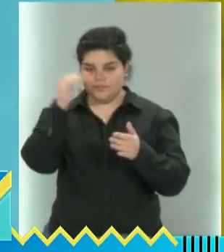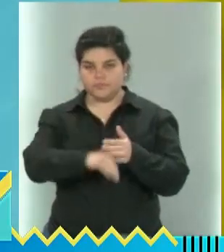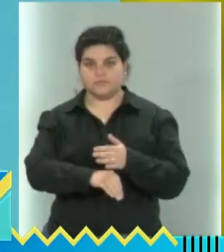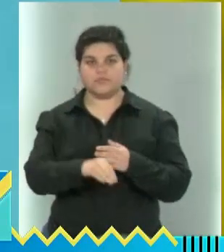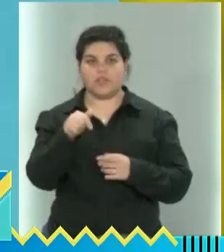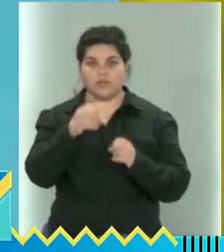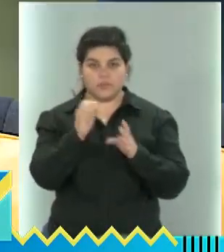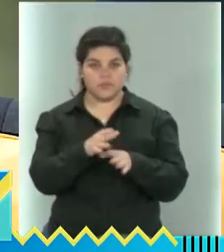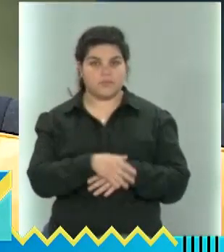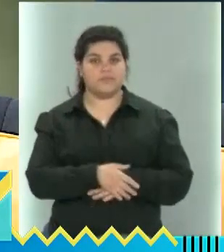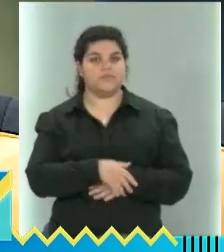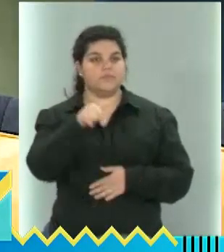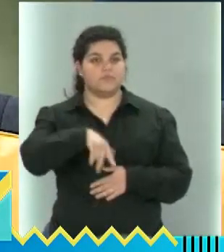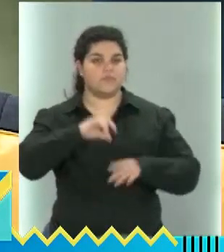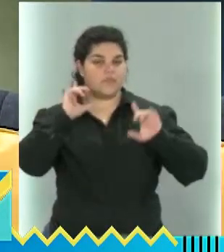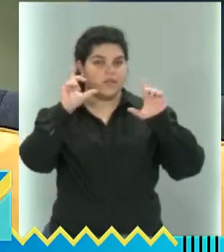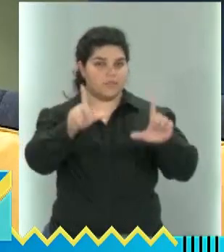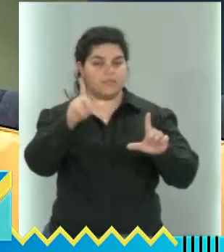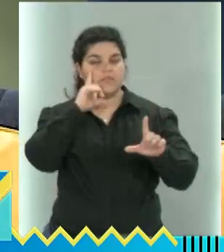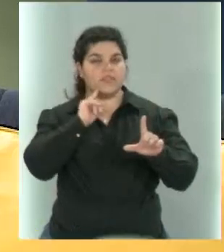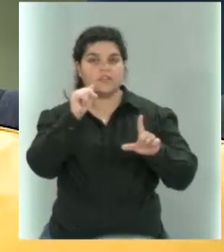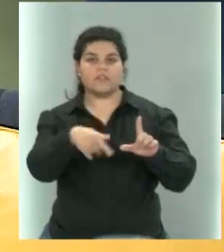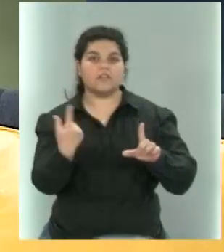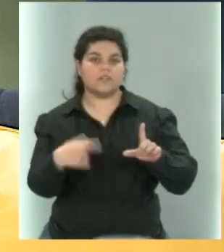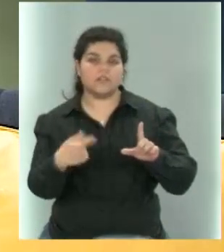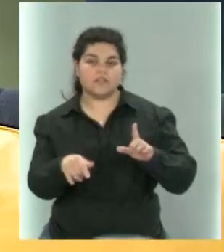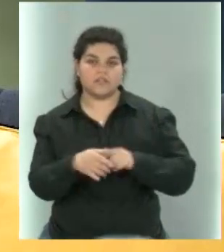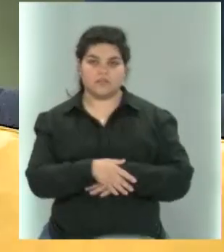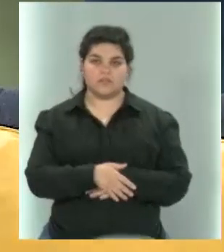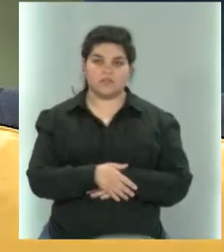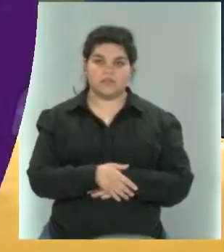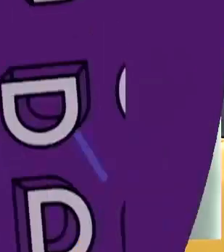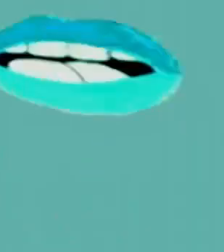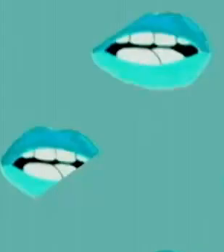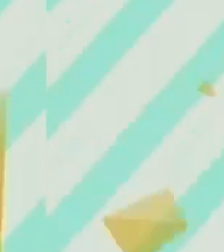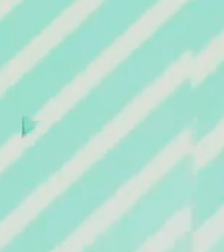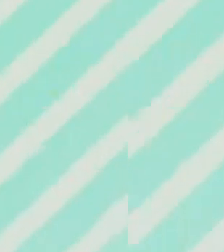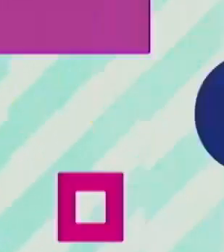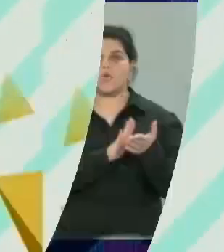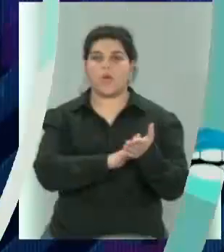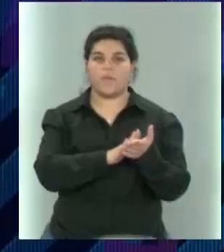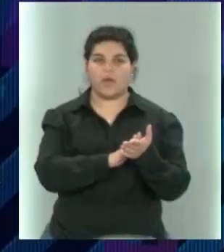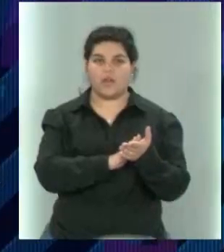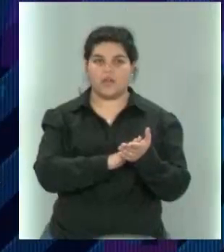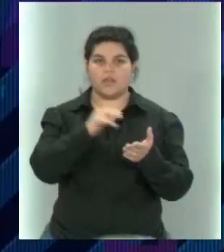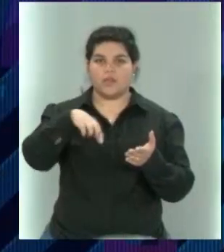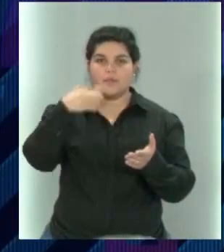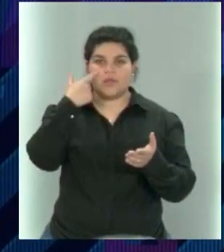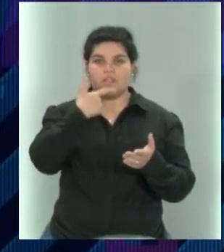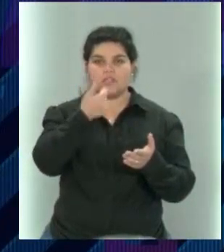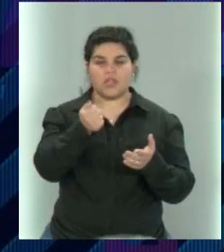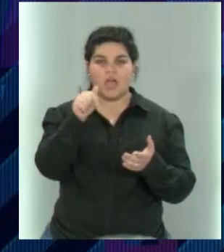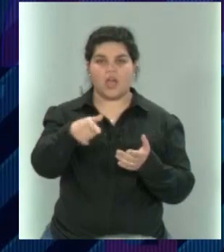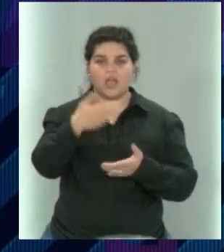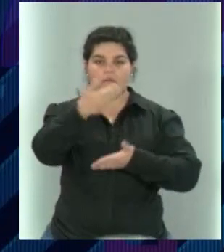¿Arrancamos, Caro? Arrancamos y bueno, la placa del día de hoy está relacionada con las pruebas PISA, este programa que evalúa las competencias de